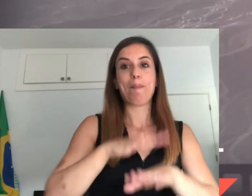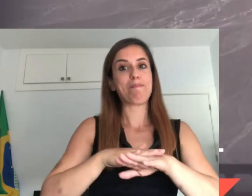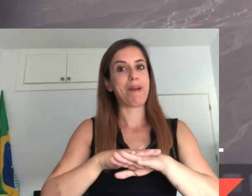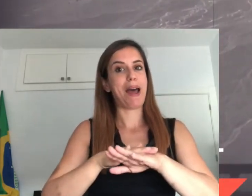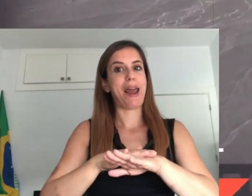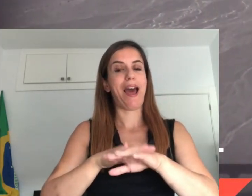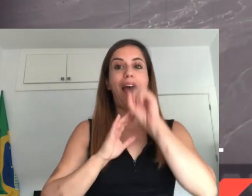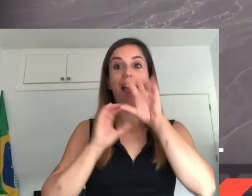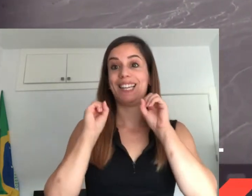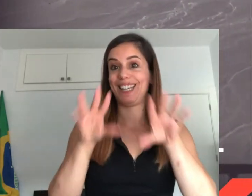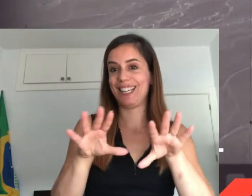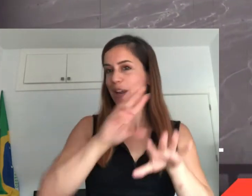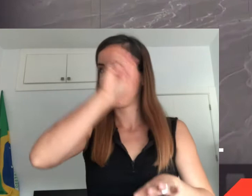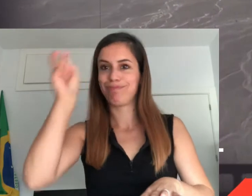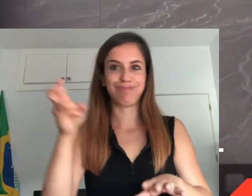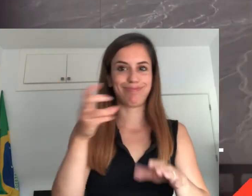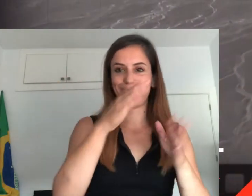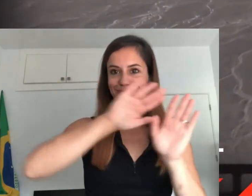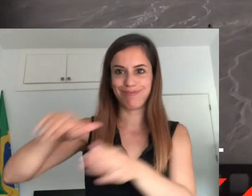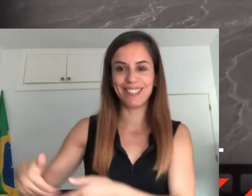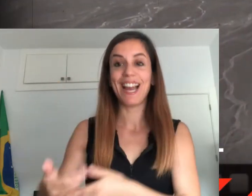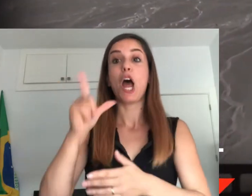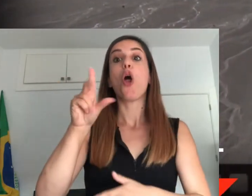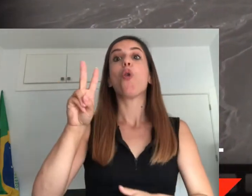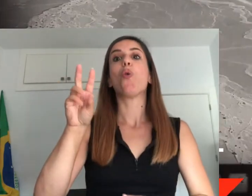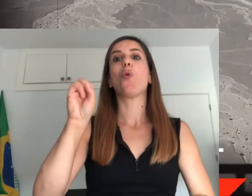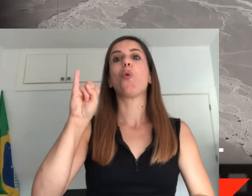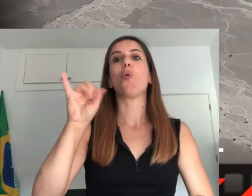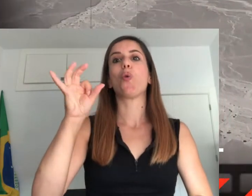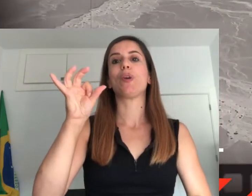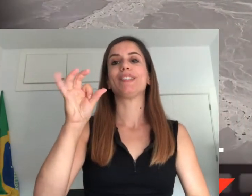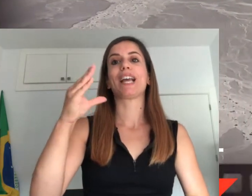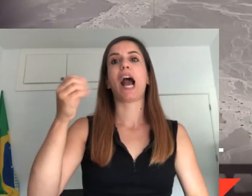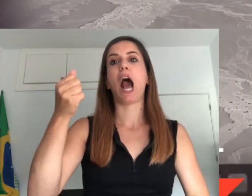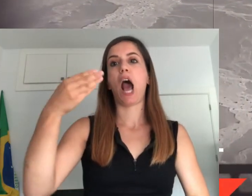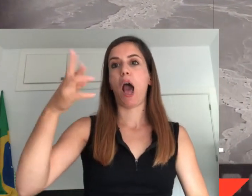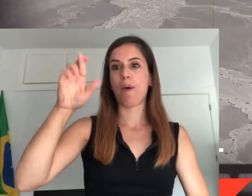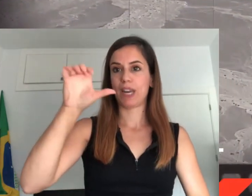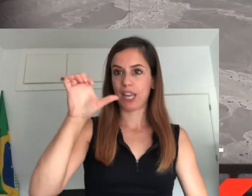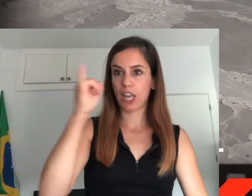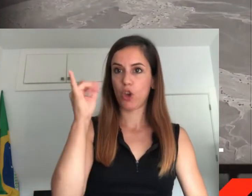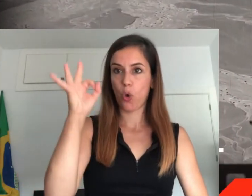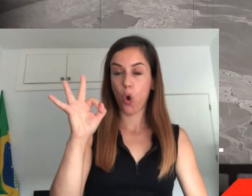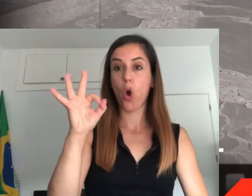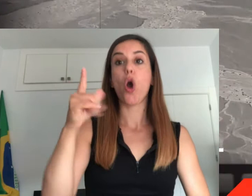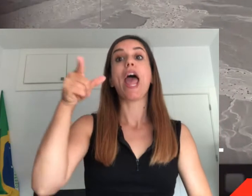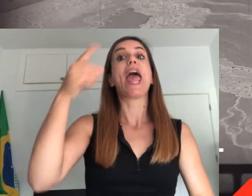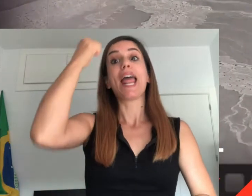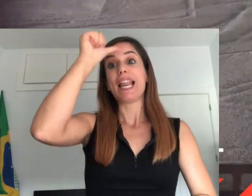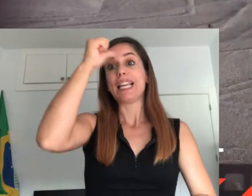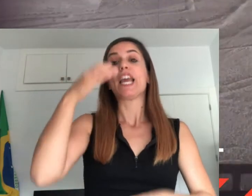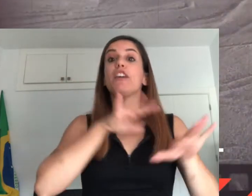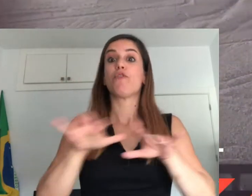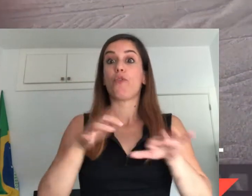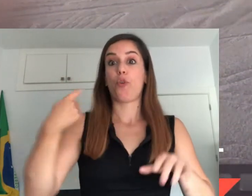tantas cosas que finalmente Luis Cabrejo, él es informático, no tiene conocimientos de ingeniería civil,